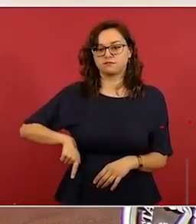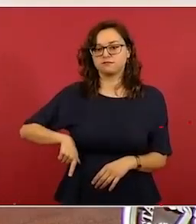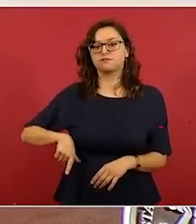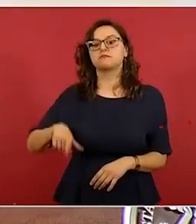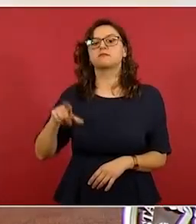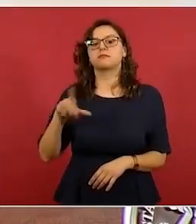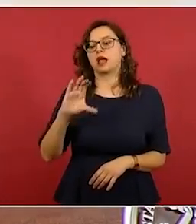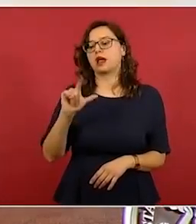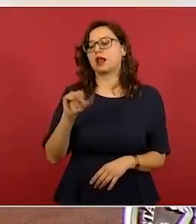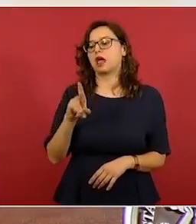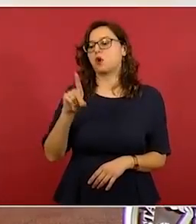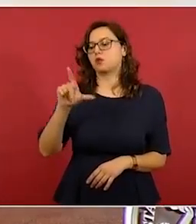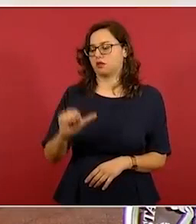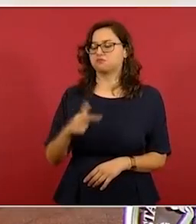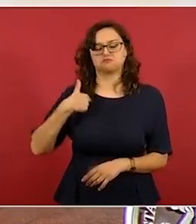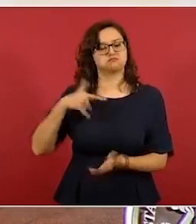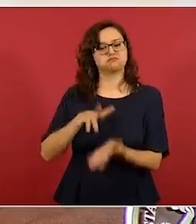íntegra,